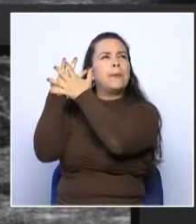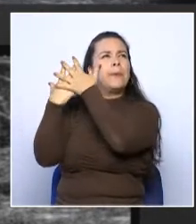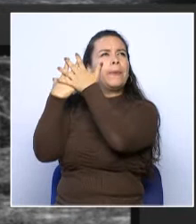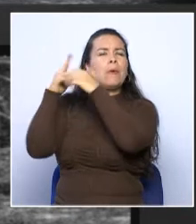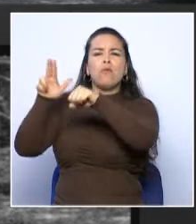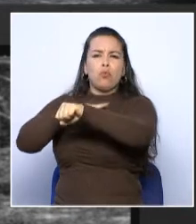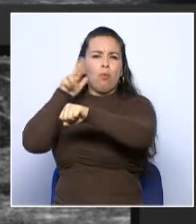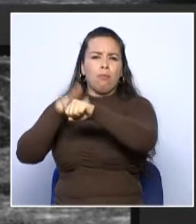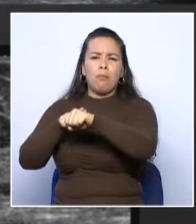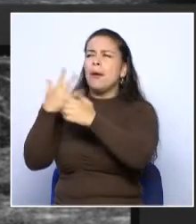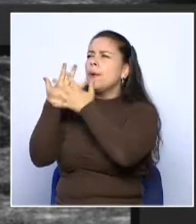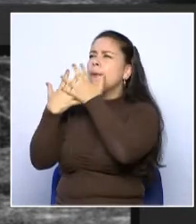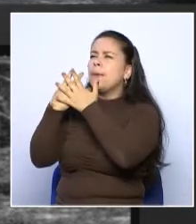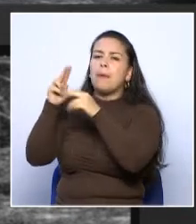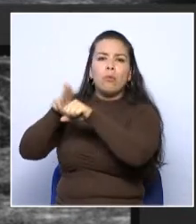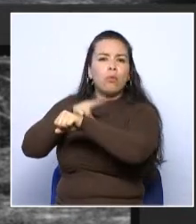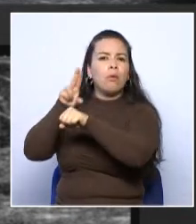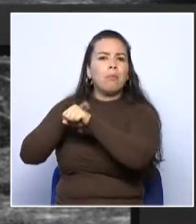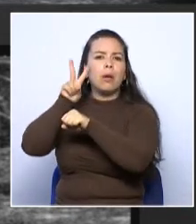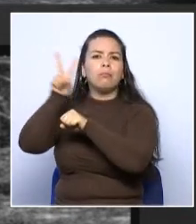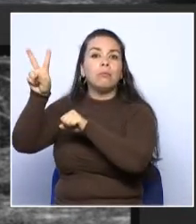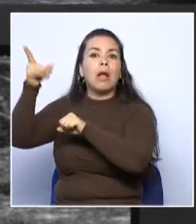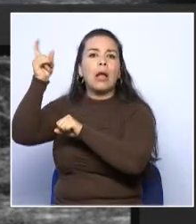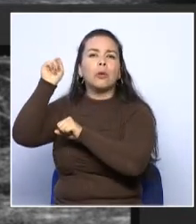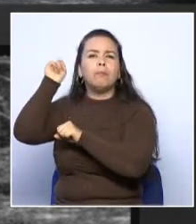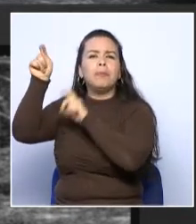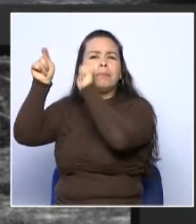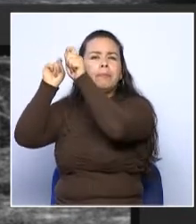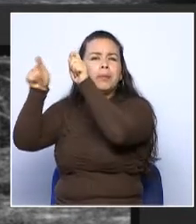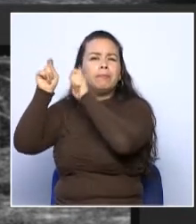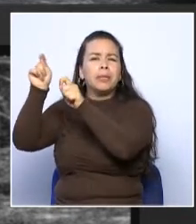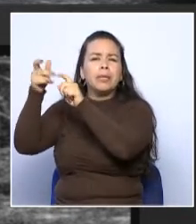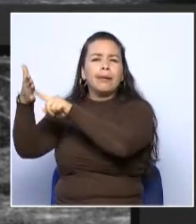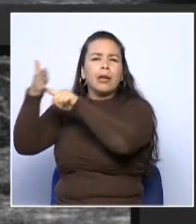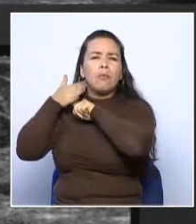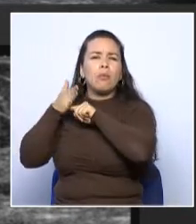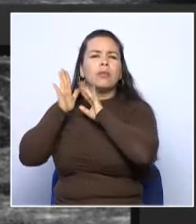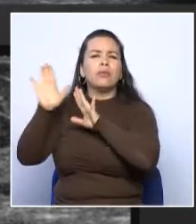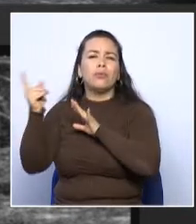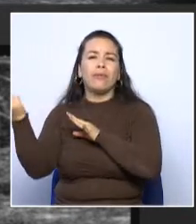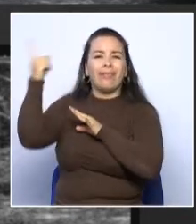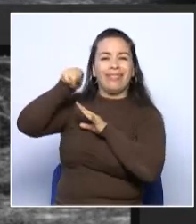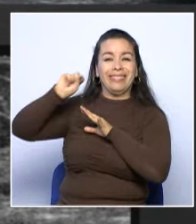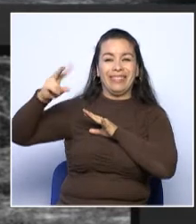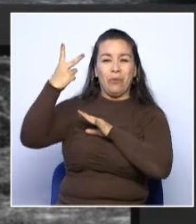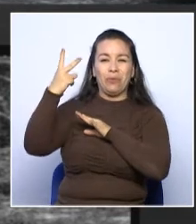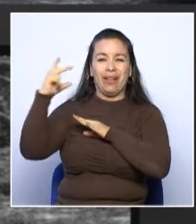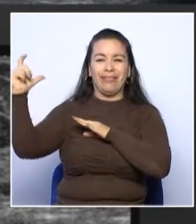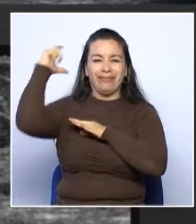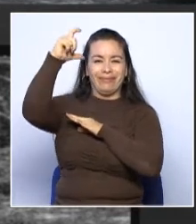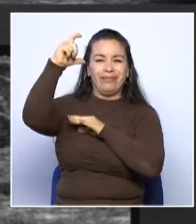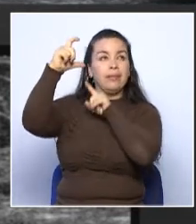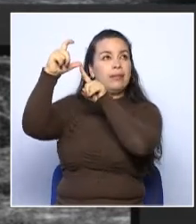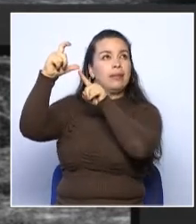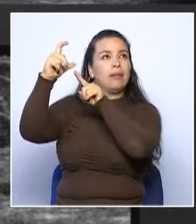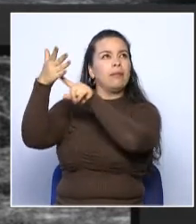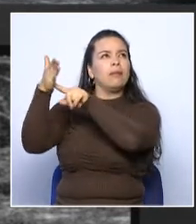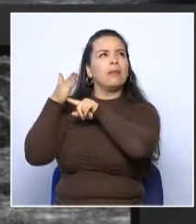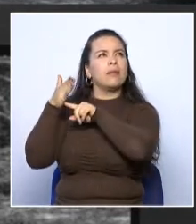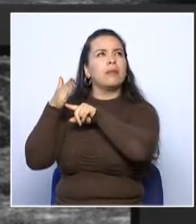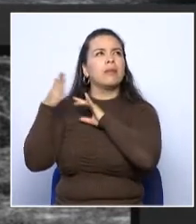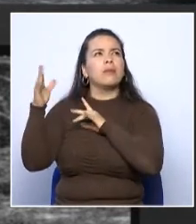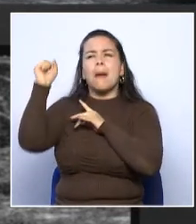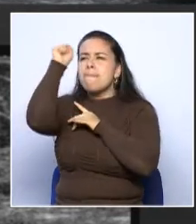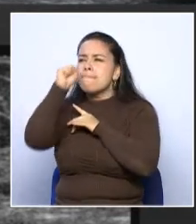pero así como vemos tejido mamario normal podemos encontrar lesiones que son típicamente malignas como la segunda de la parte superior. Podemos